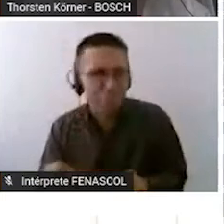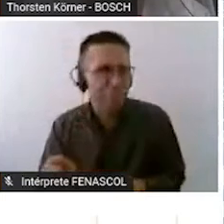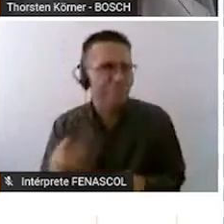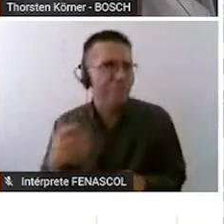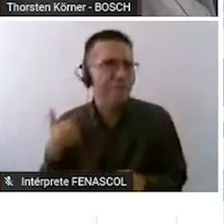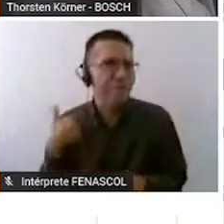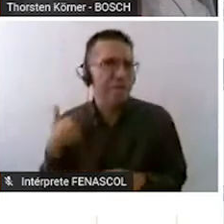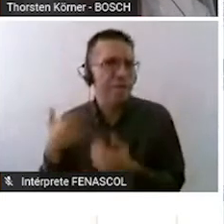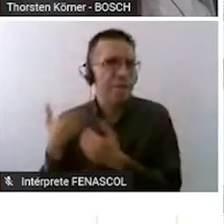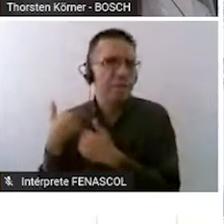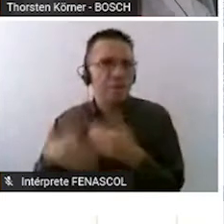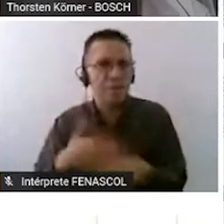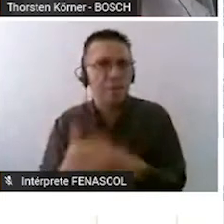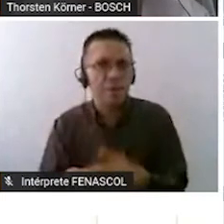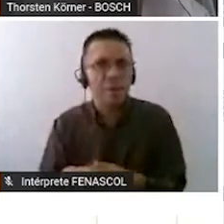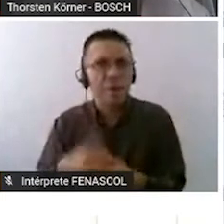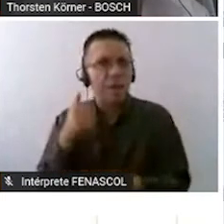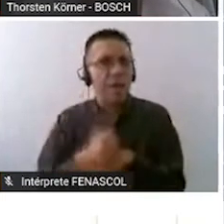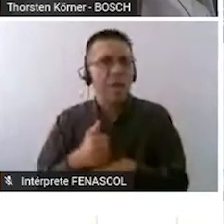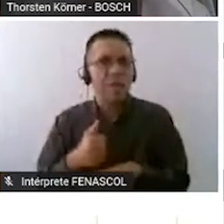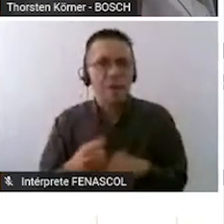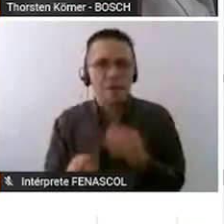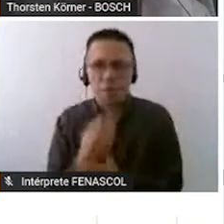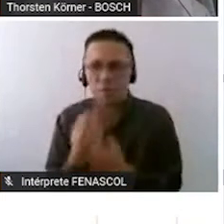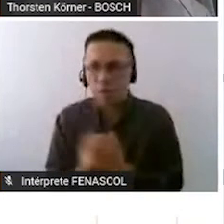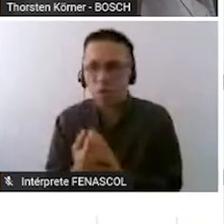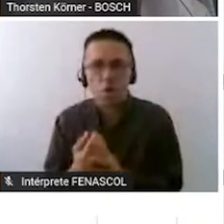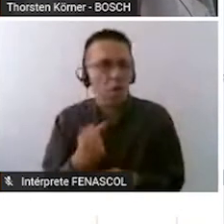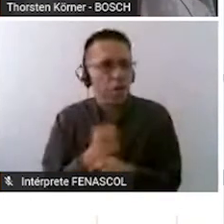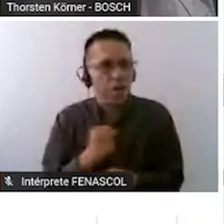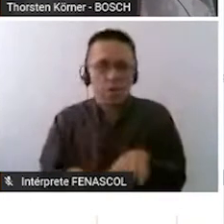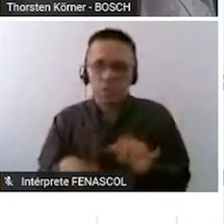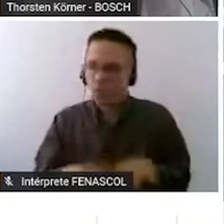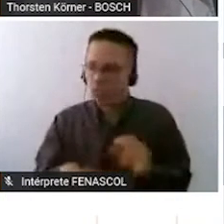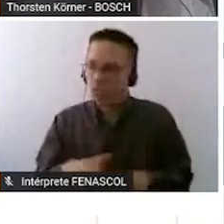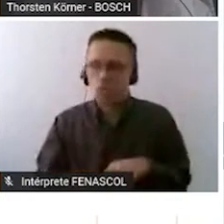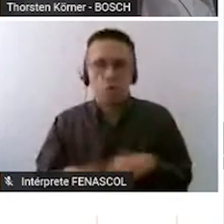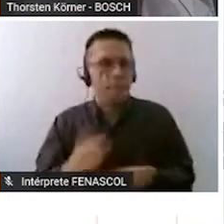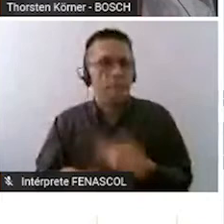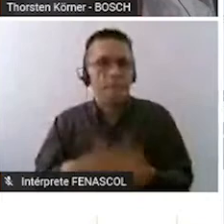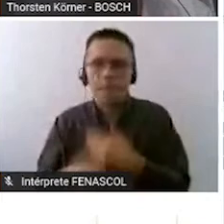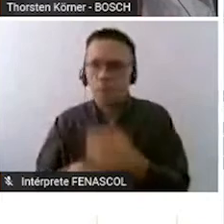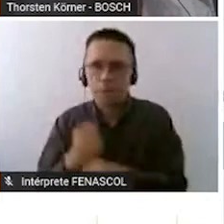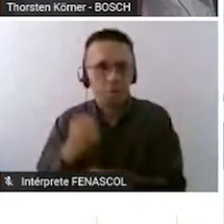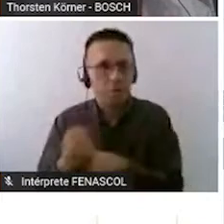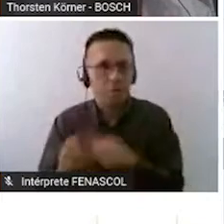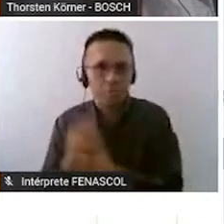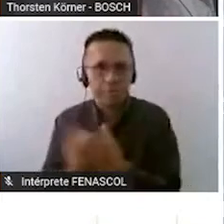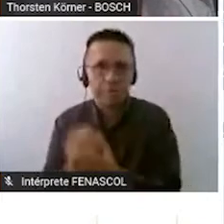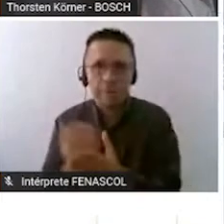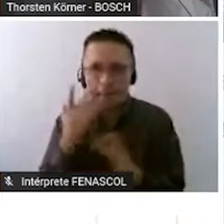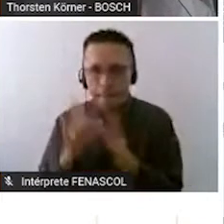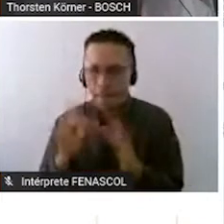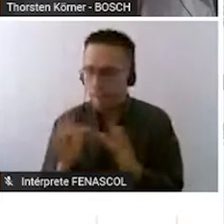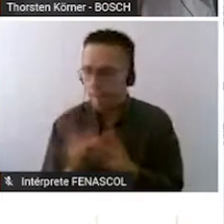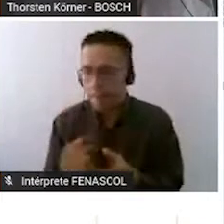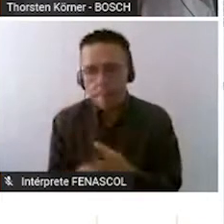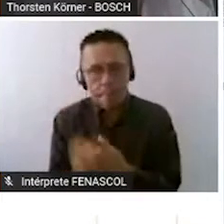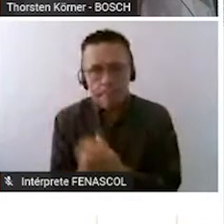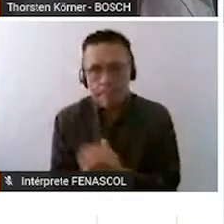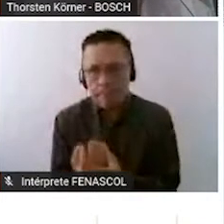jefe de producción, un operario, etcétera, necesita para poder desarrollar el proceso de manera adecuada. Con